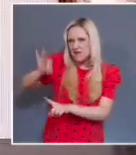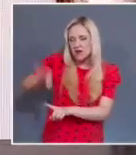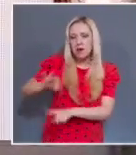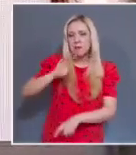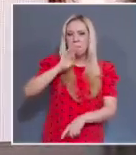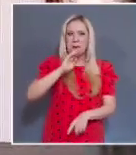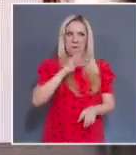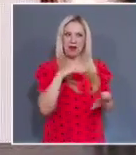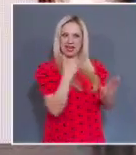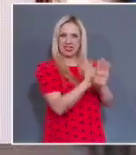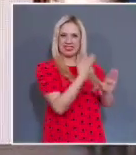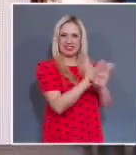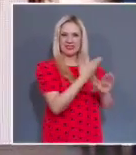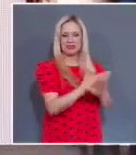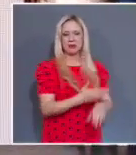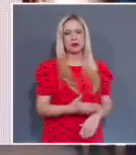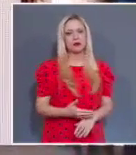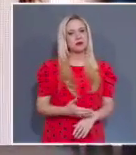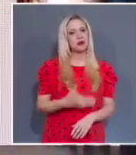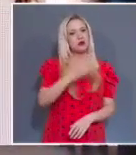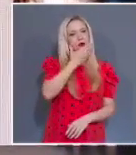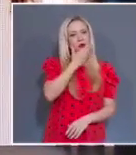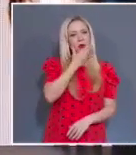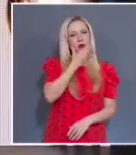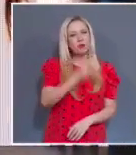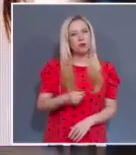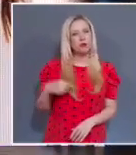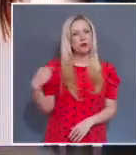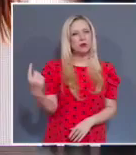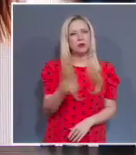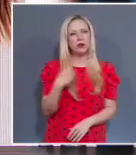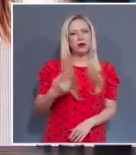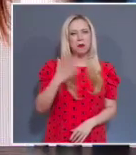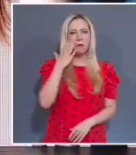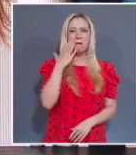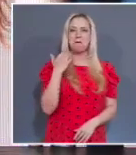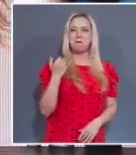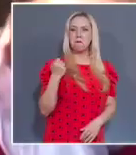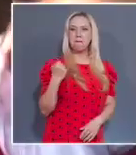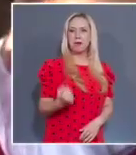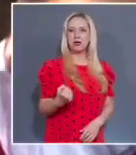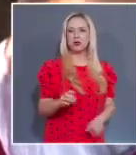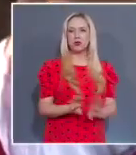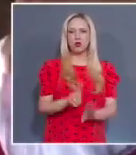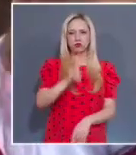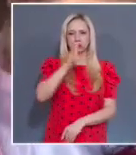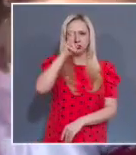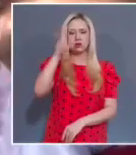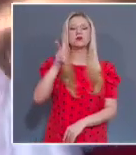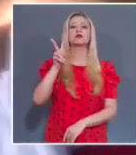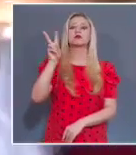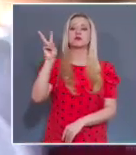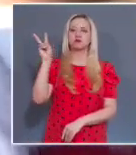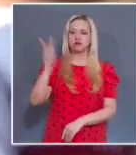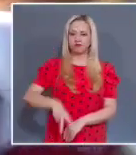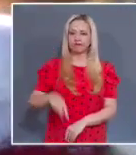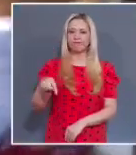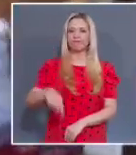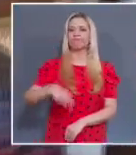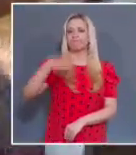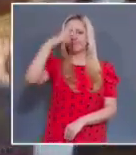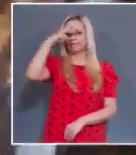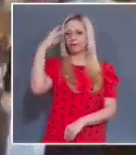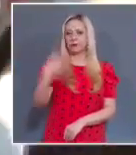común de lo que se cree en nuestro país, al menos así lo denunciaron especialistas. En México, 8,000 mujeres